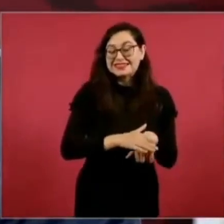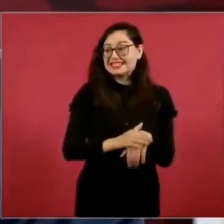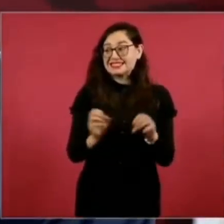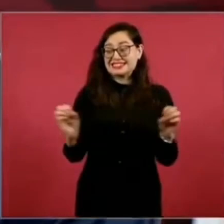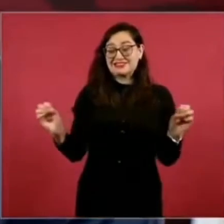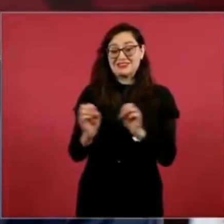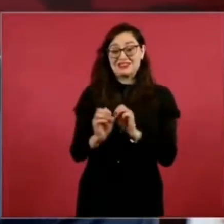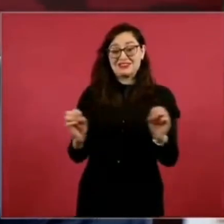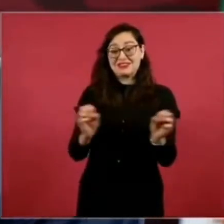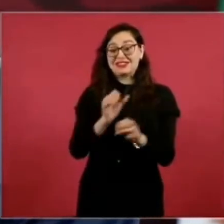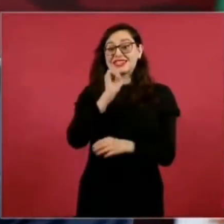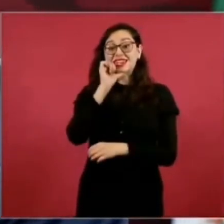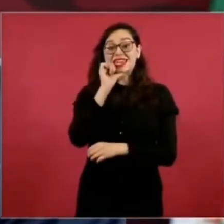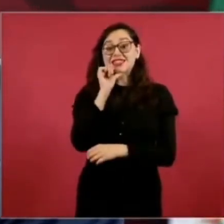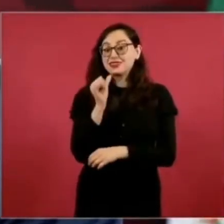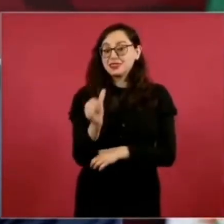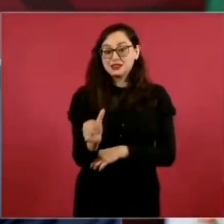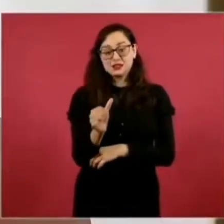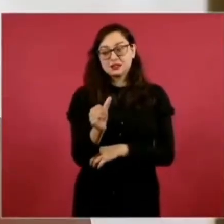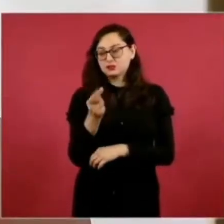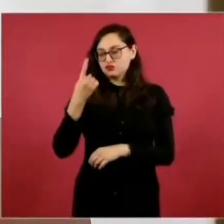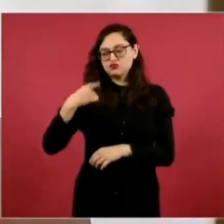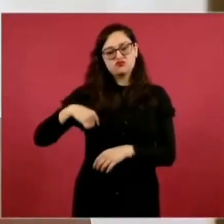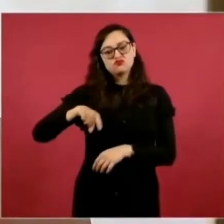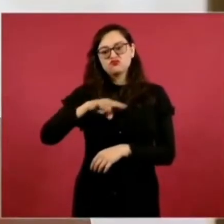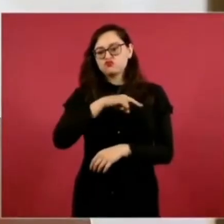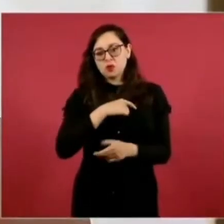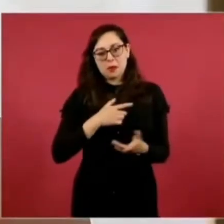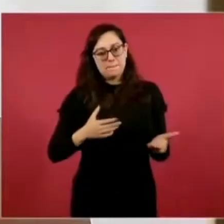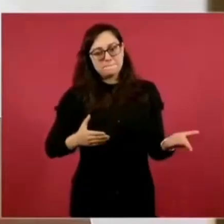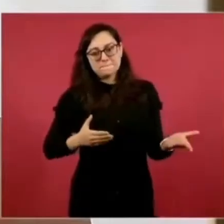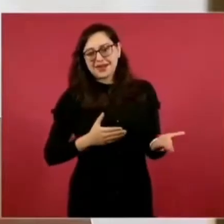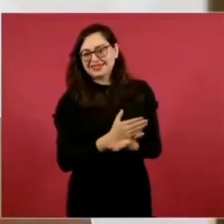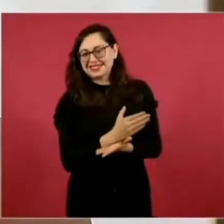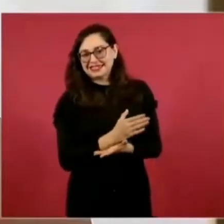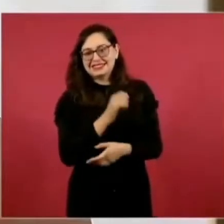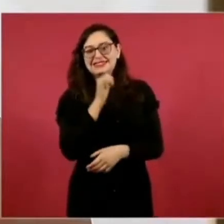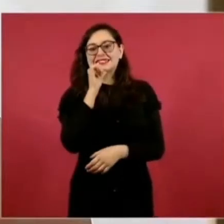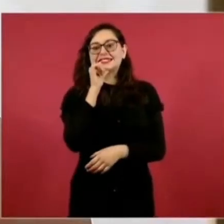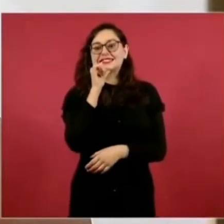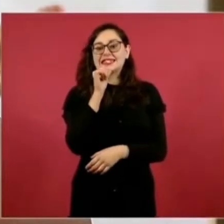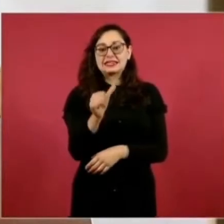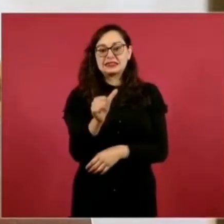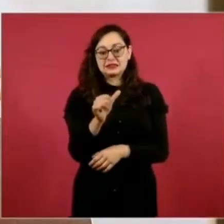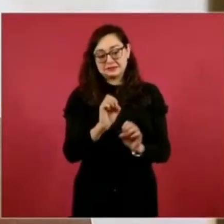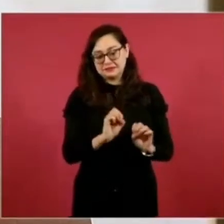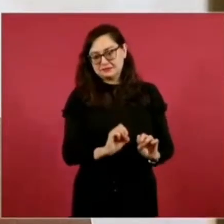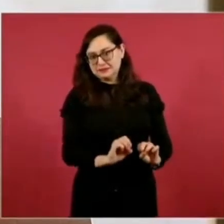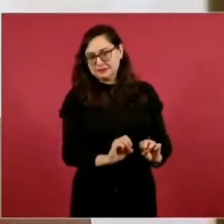nada nada nada nada nada no